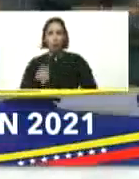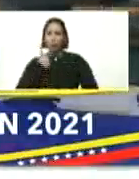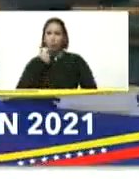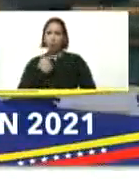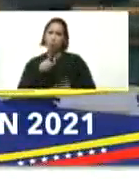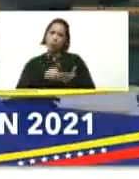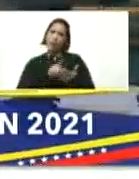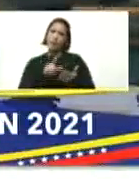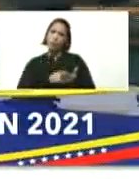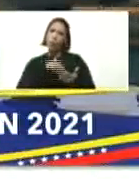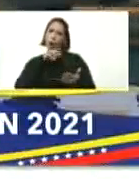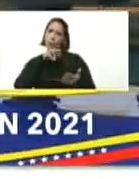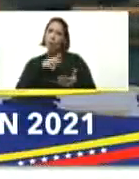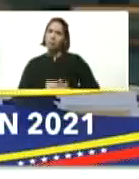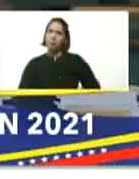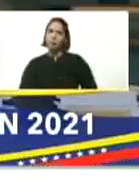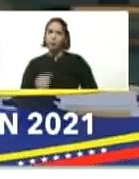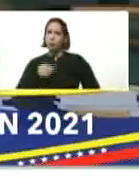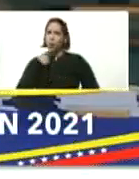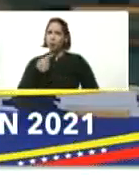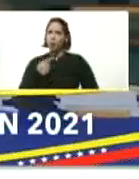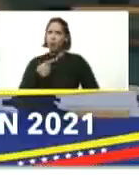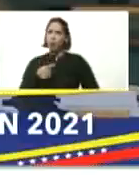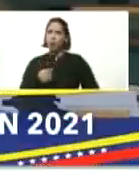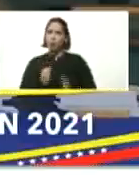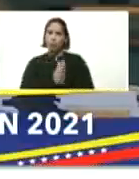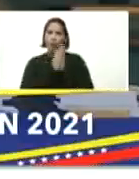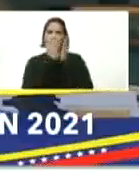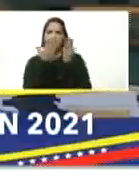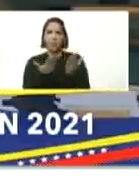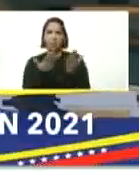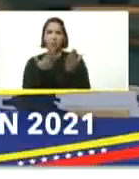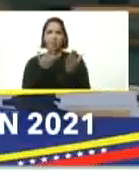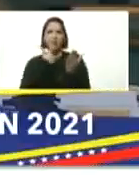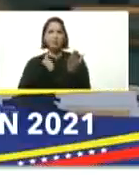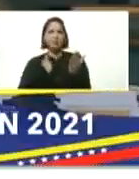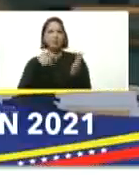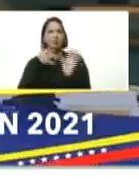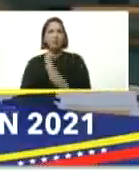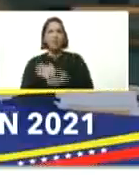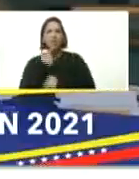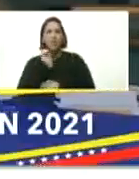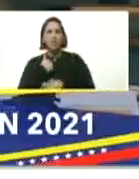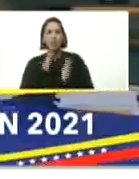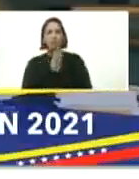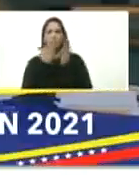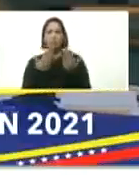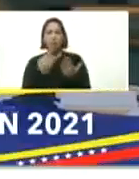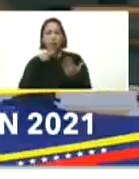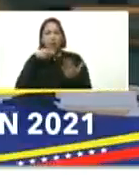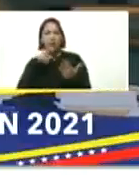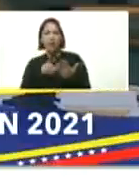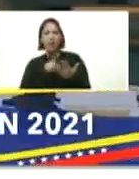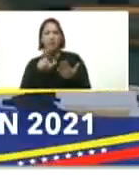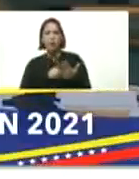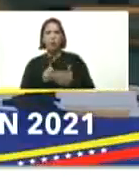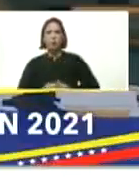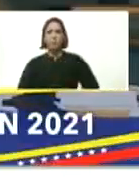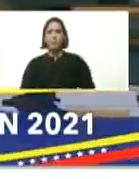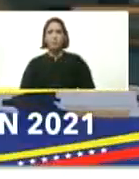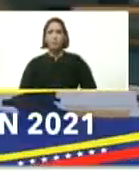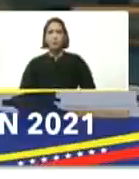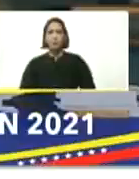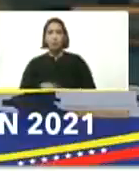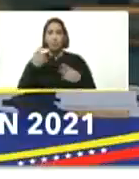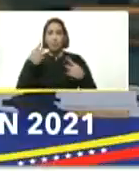hablan. Y dije, voy a abrir para ver qué me dice este libro de Aranza. Página 52 y